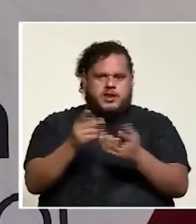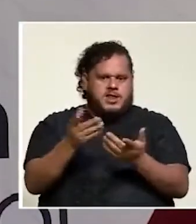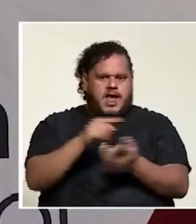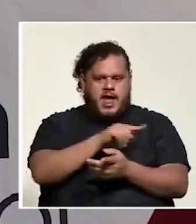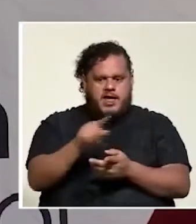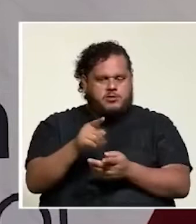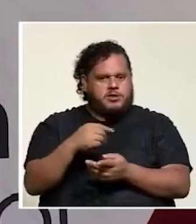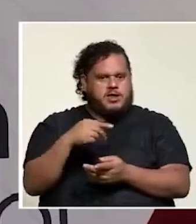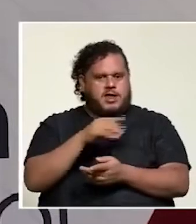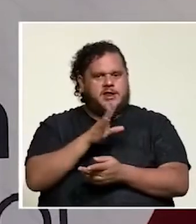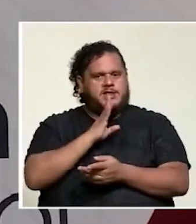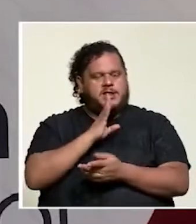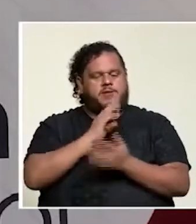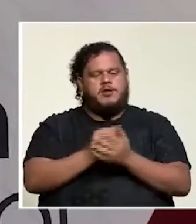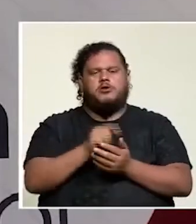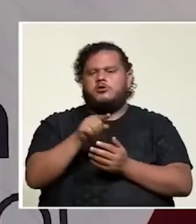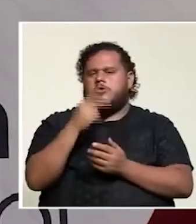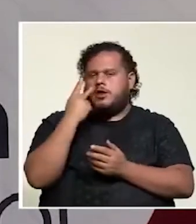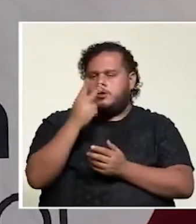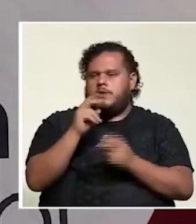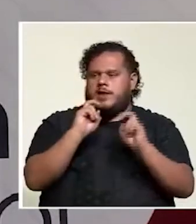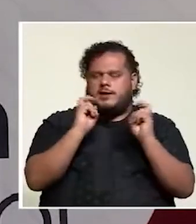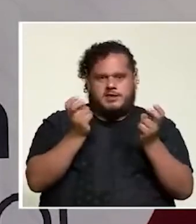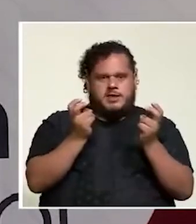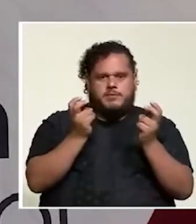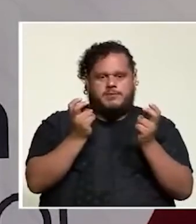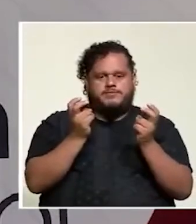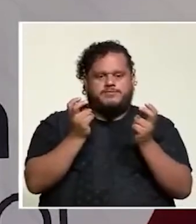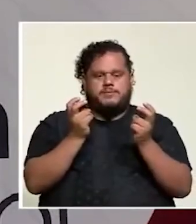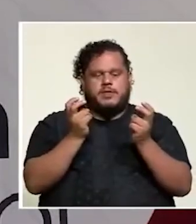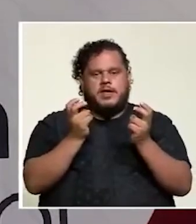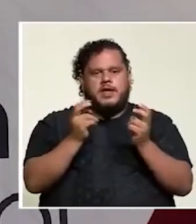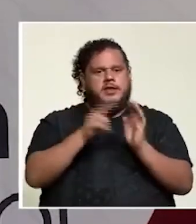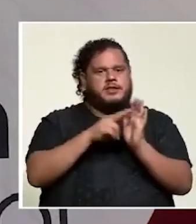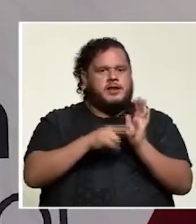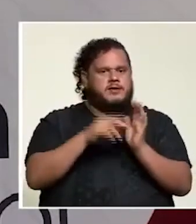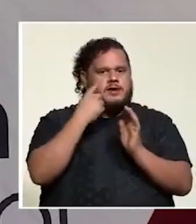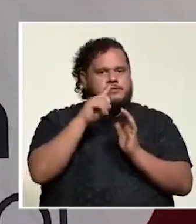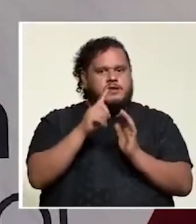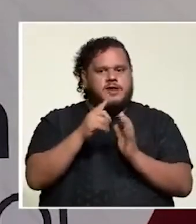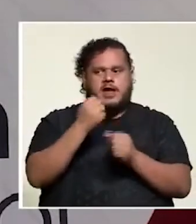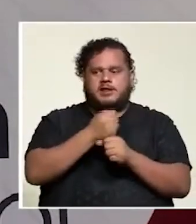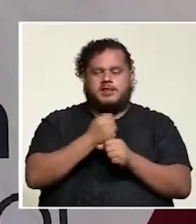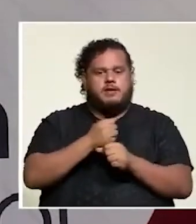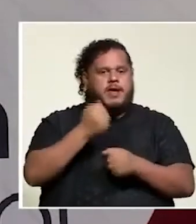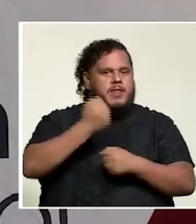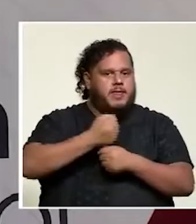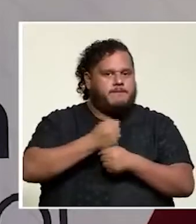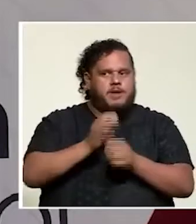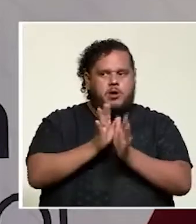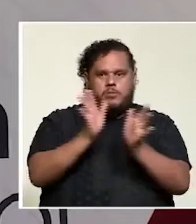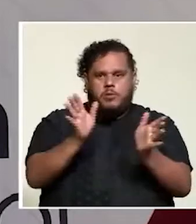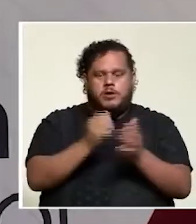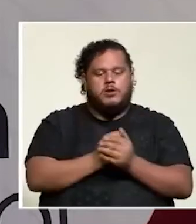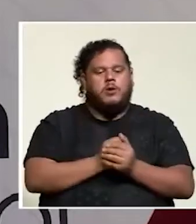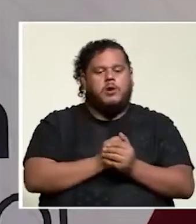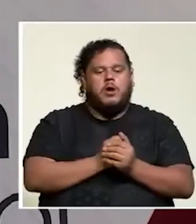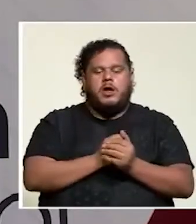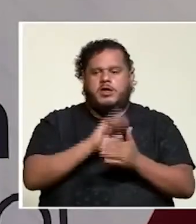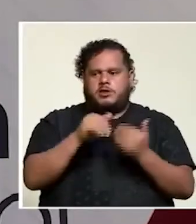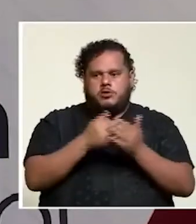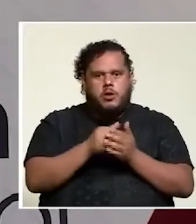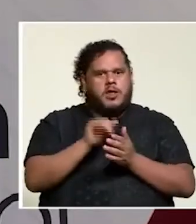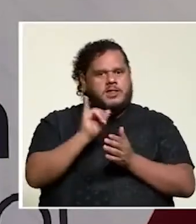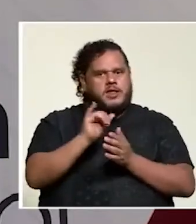Si ustedes lo ven, efectivamente el tema de regla fiscal, el tema de empleo público y todo lo que son este tipo de